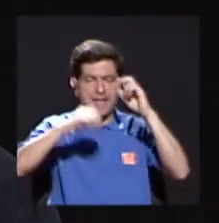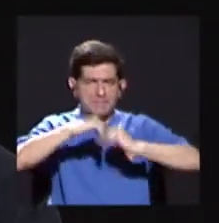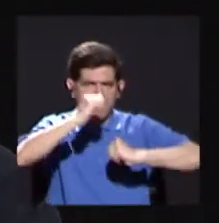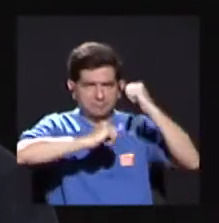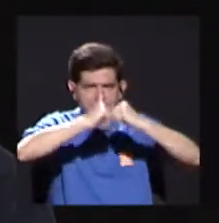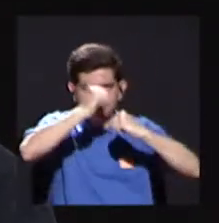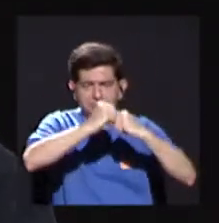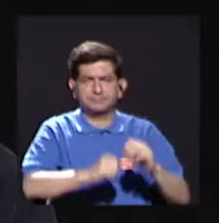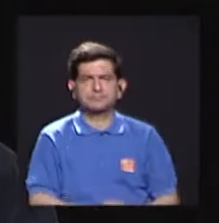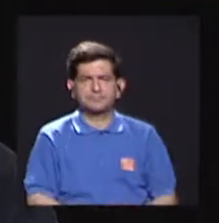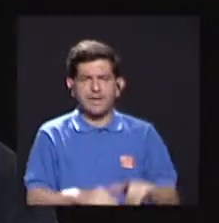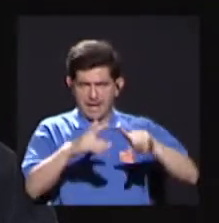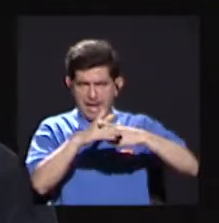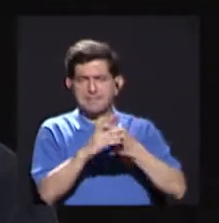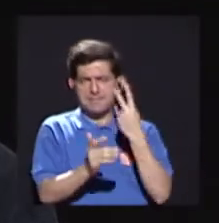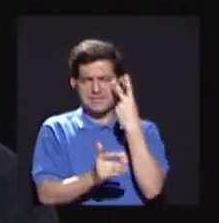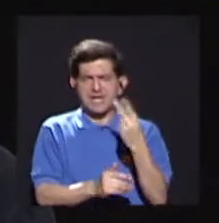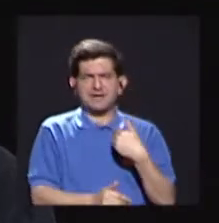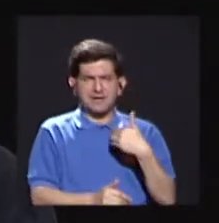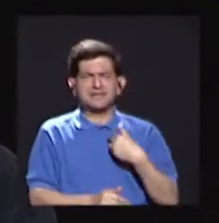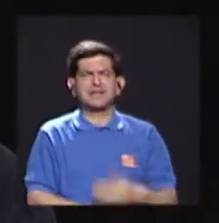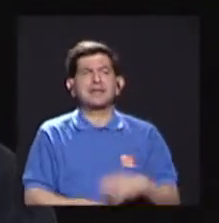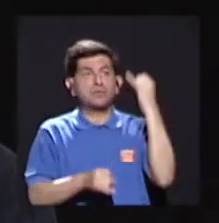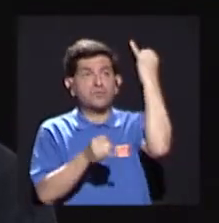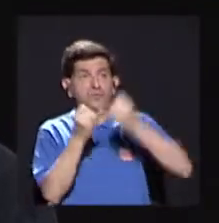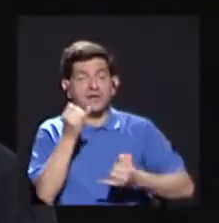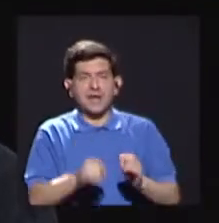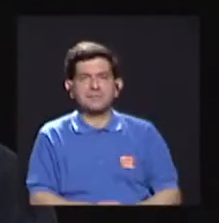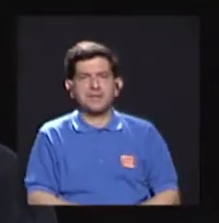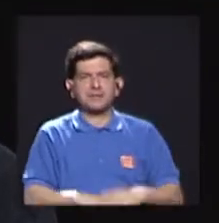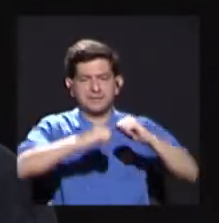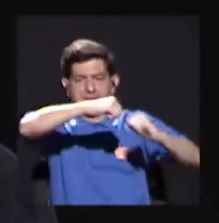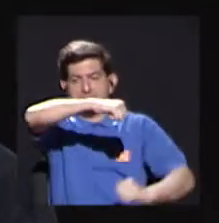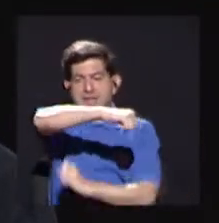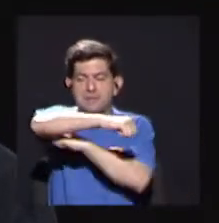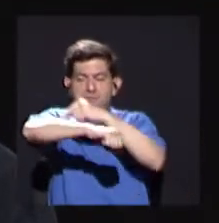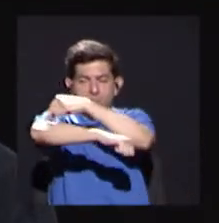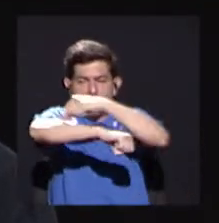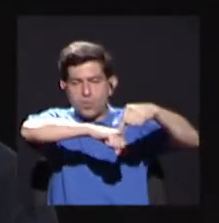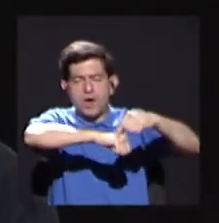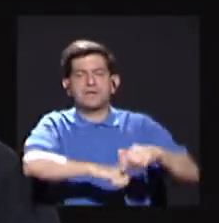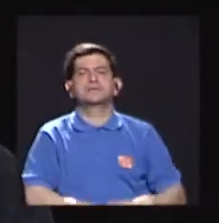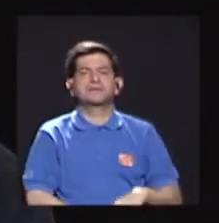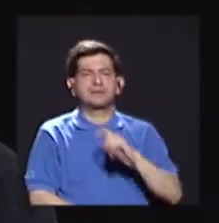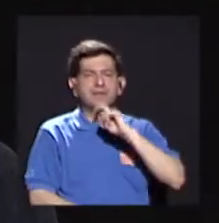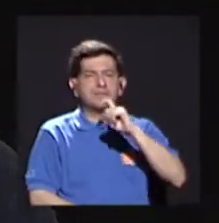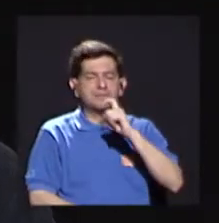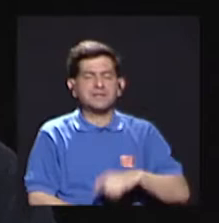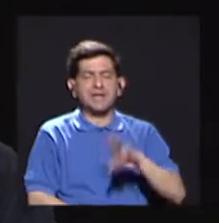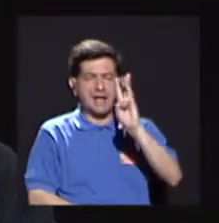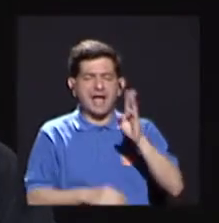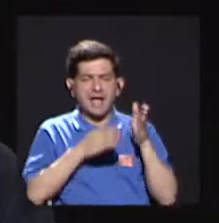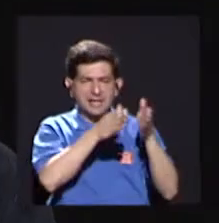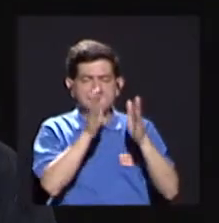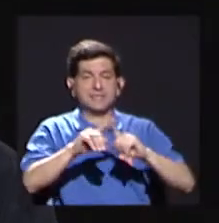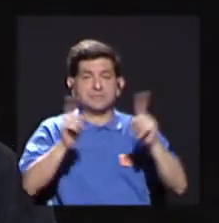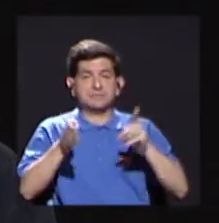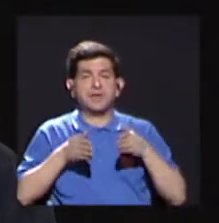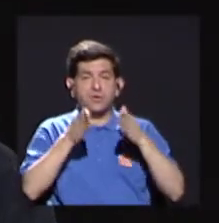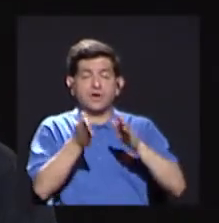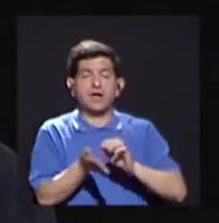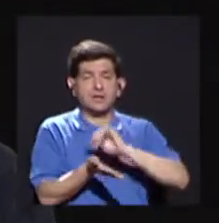si vamos a empezar a ver si podemos tener finalmente hecho el puente de la plantilla platina seis carriles pero está la carretera se anuncia sant ramon